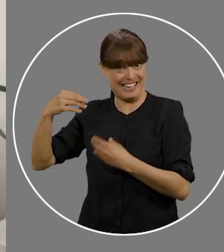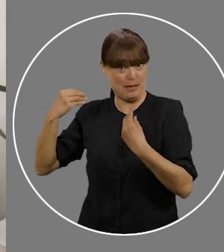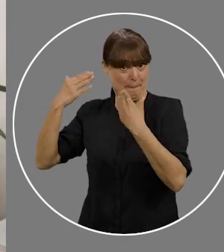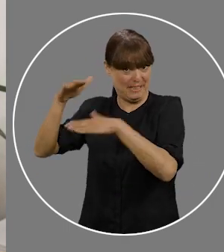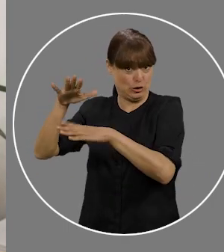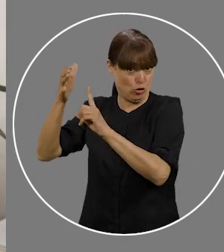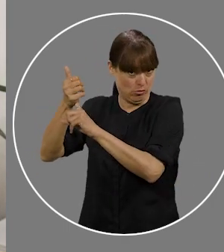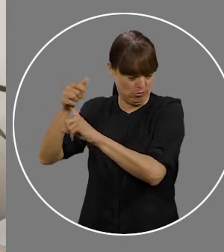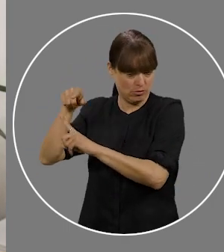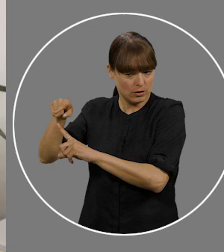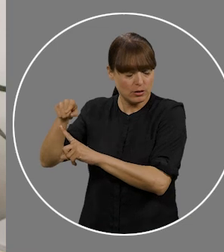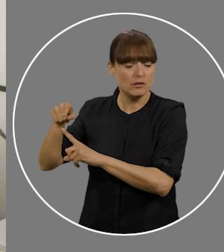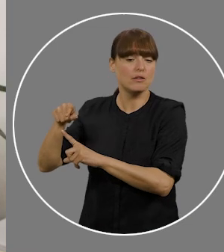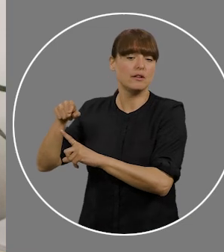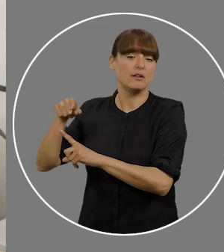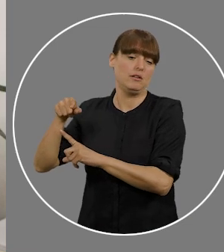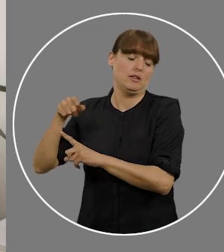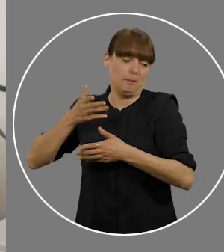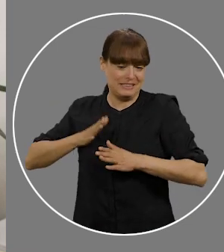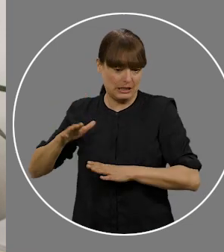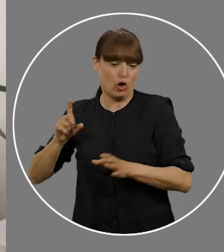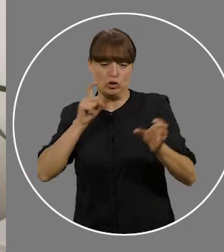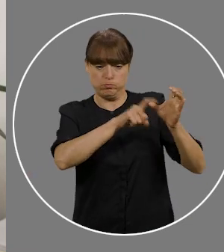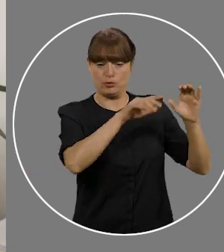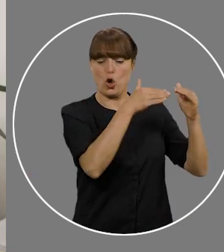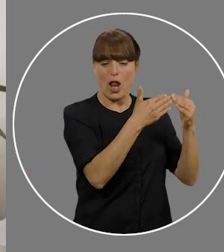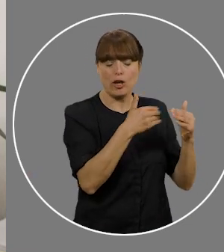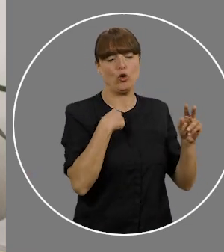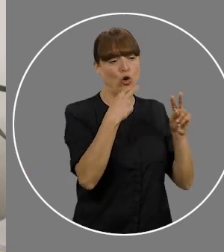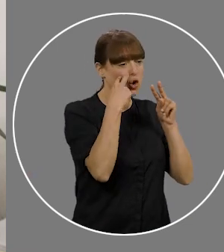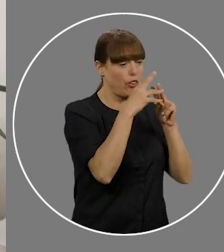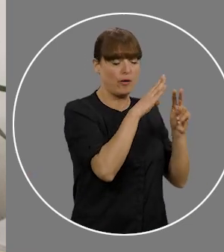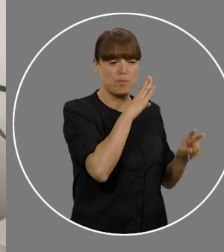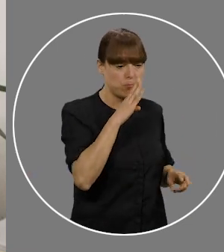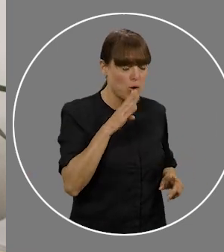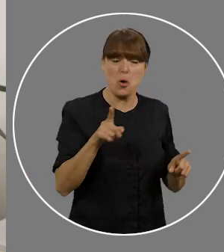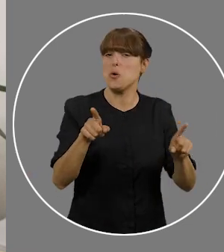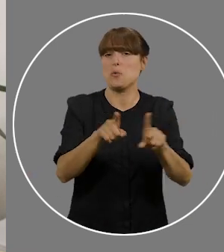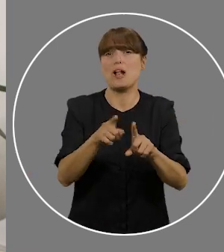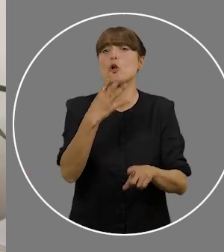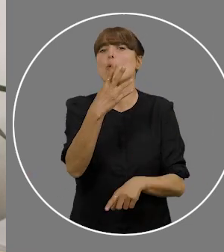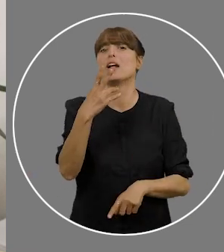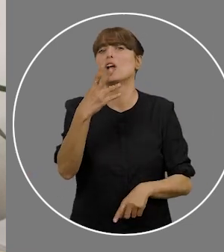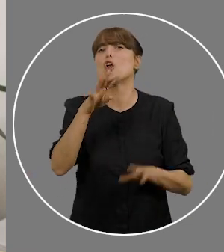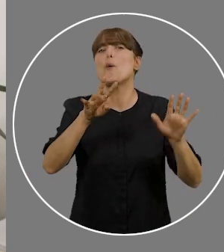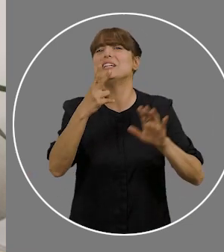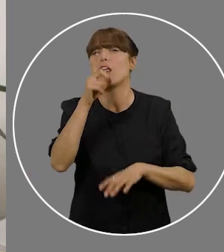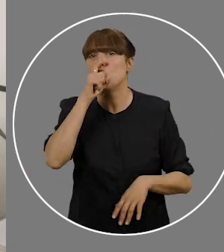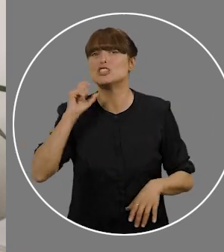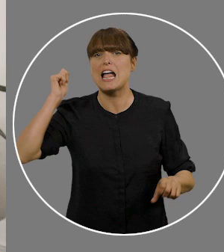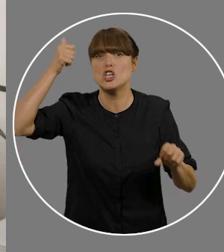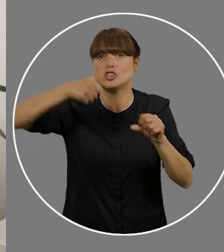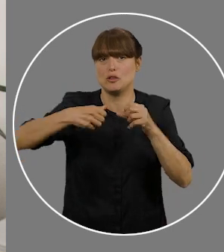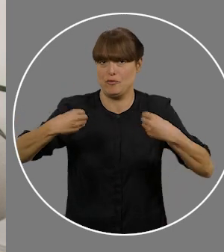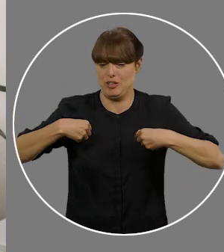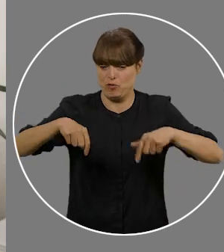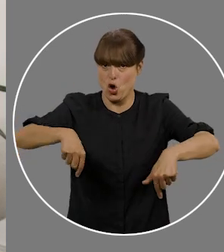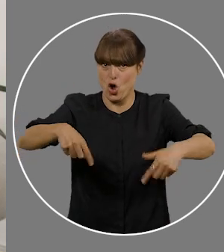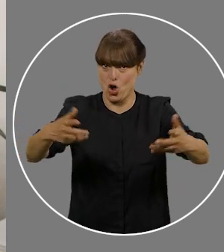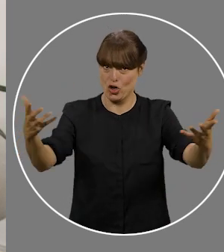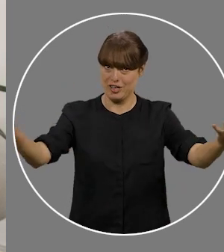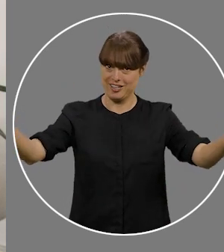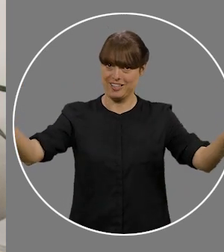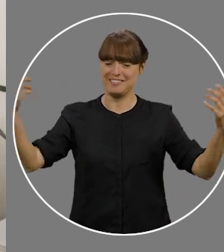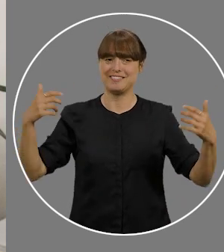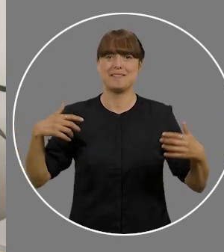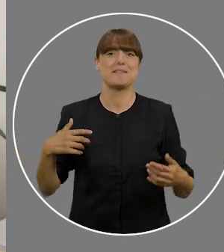Soler. Sí. Sí, eso ya digo. Y bueno, y aquí pues ya digo, hace 42 años que vivo,